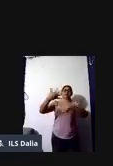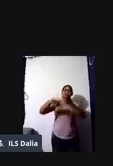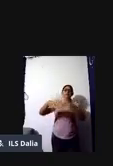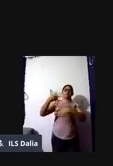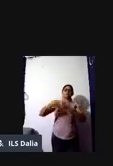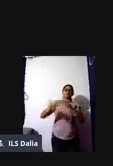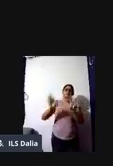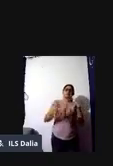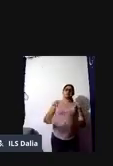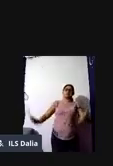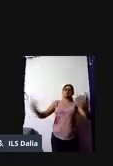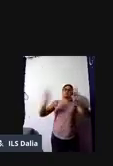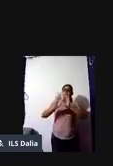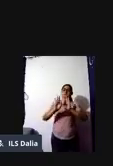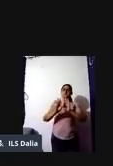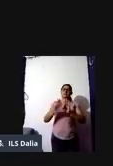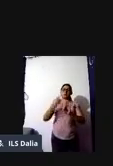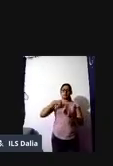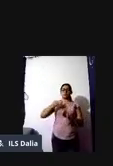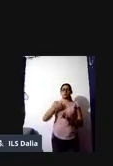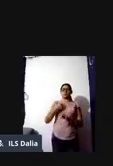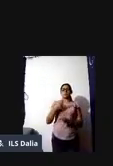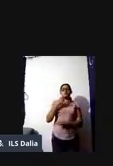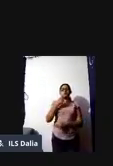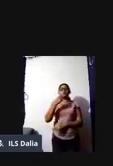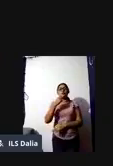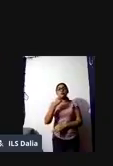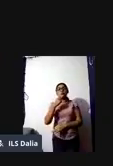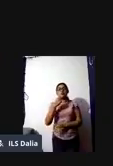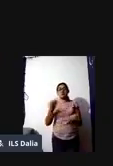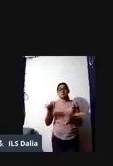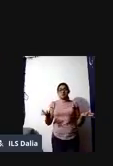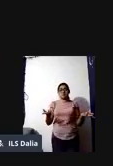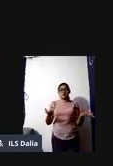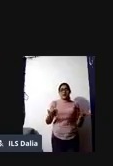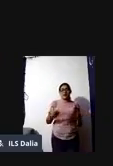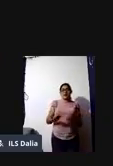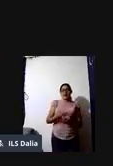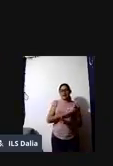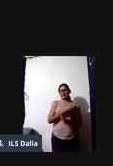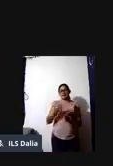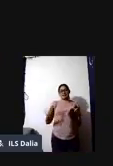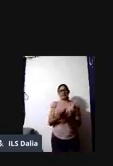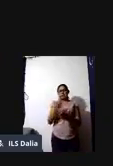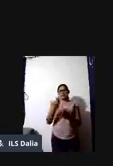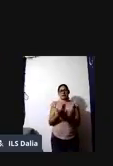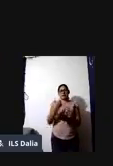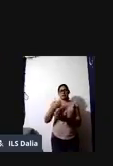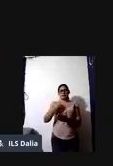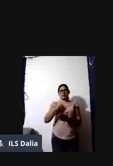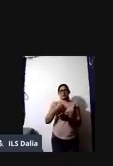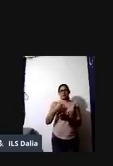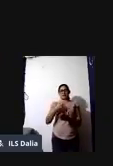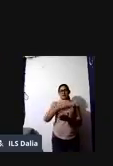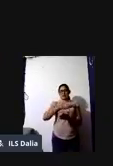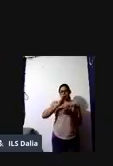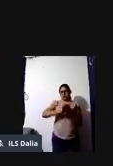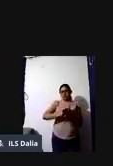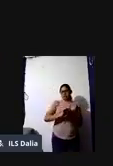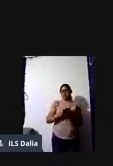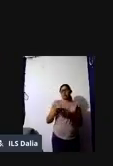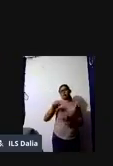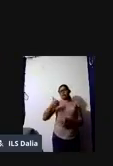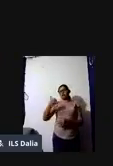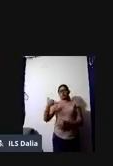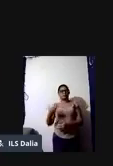Hace unos minutos, unas horas, bueno, ya bastantes porque fue en la mañana, le hablaron a mi esposo para decirle